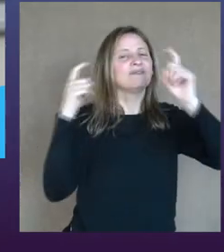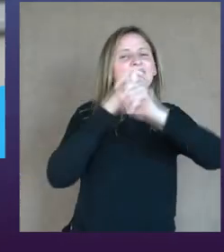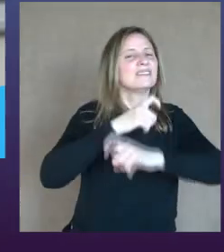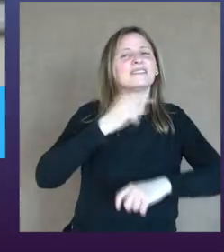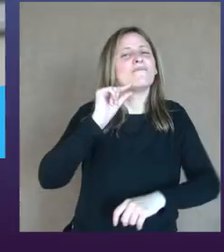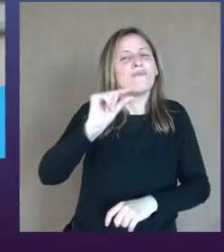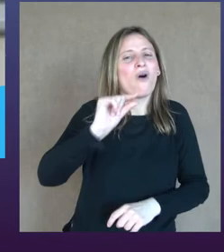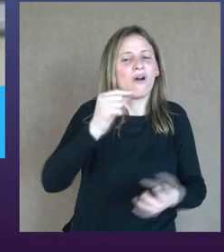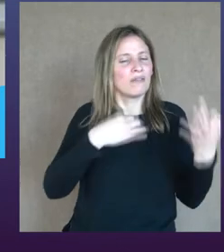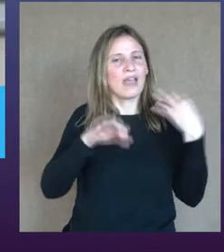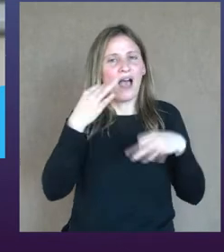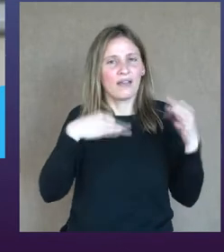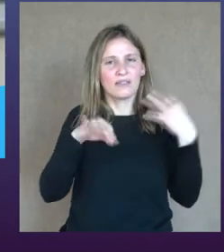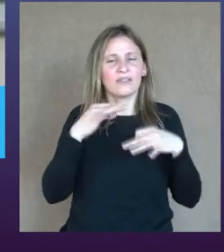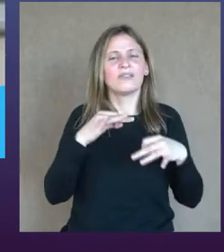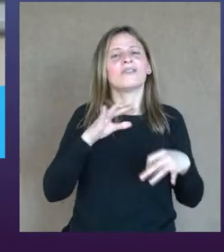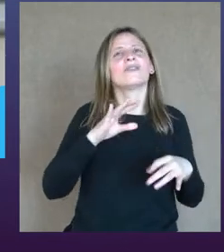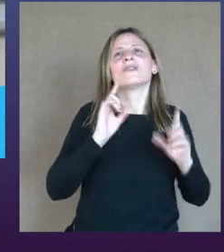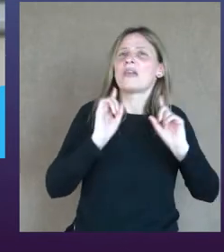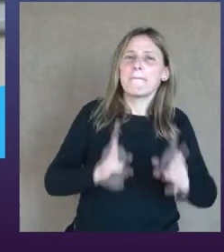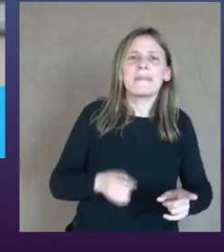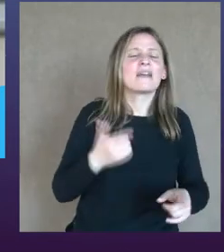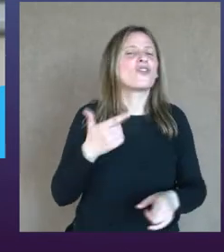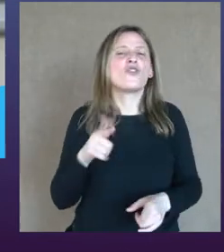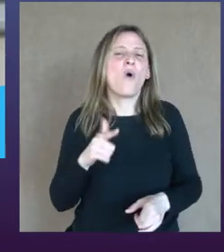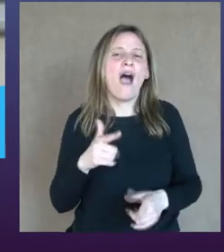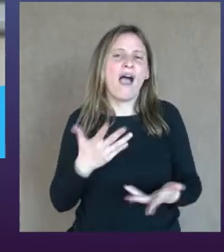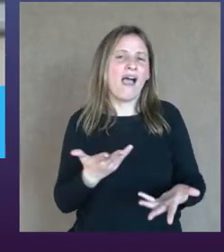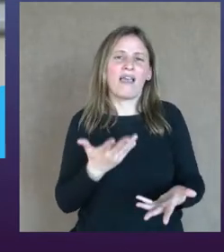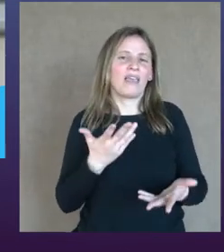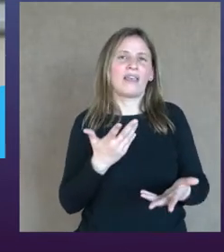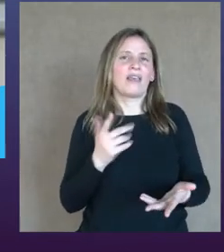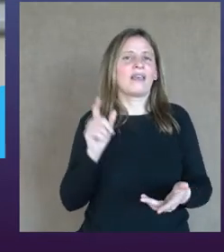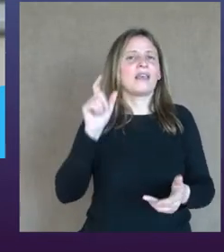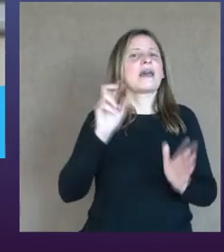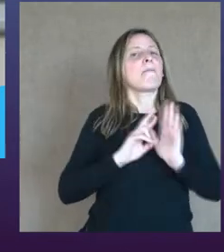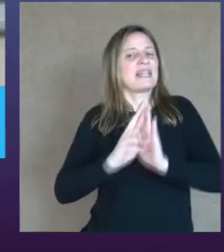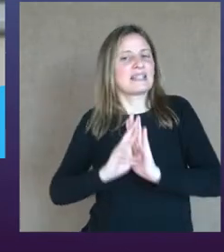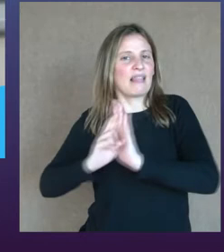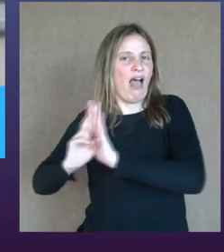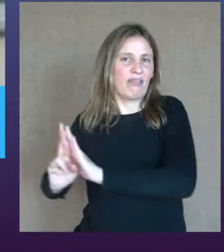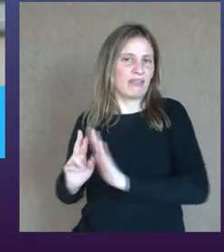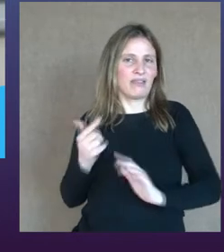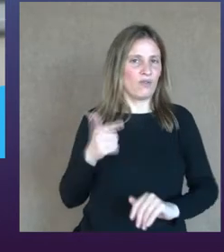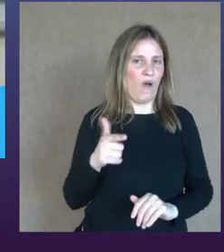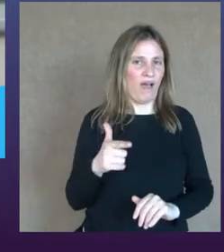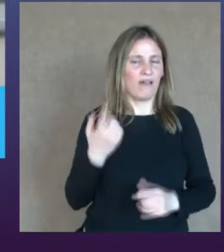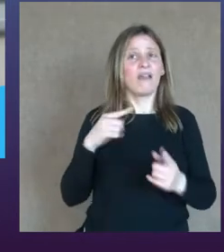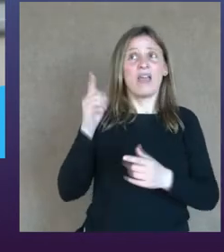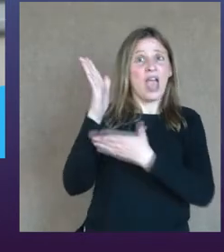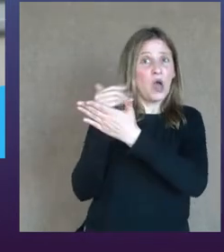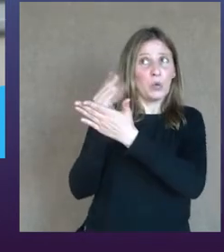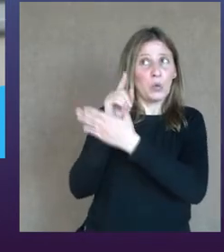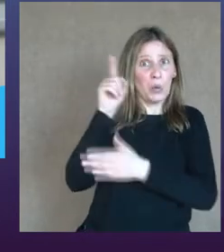Pocos teatros, y también tenemos, no tenemos agentes, ¿no? Que es una figura que en Europa es